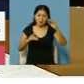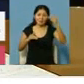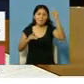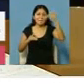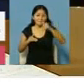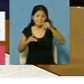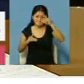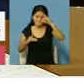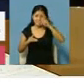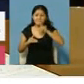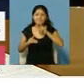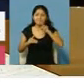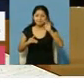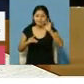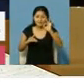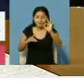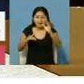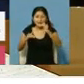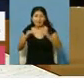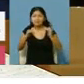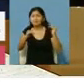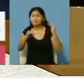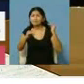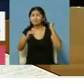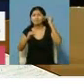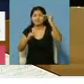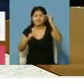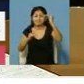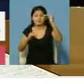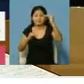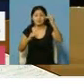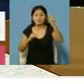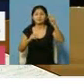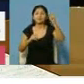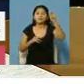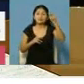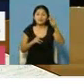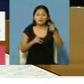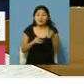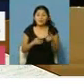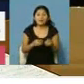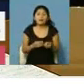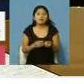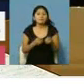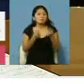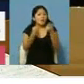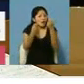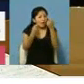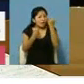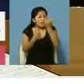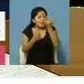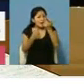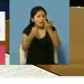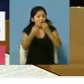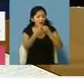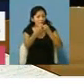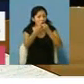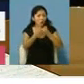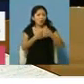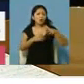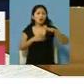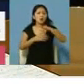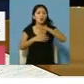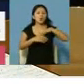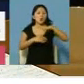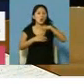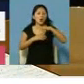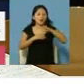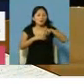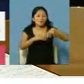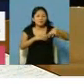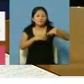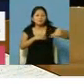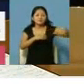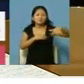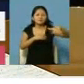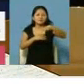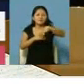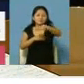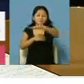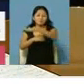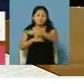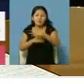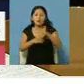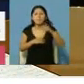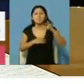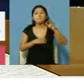momentos picos. Cauchari, que tiene acuerdos con las comunidades aborígenes aledañas, como ser